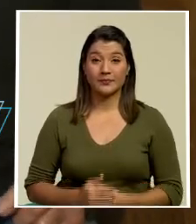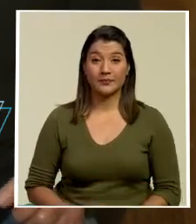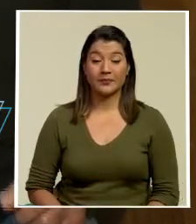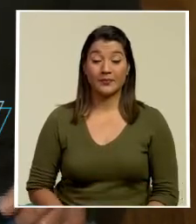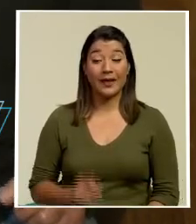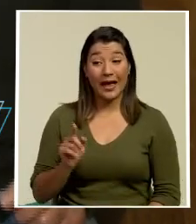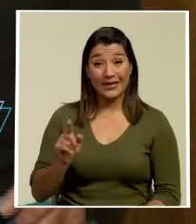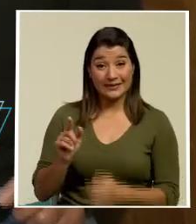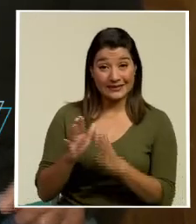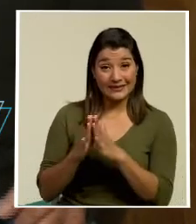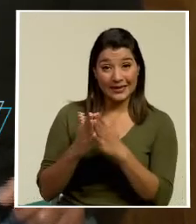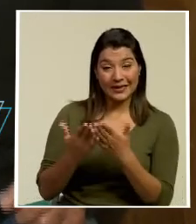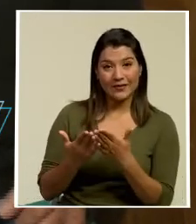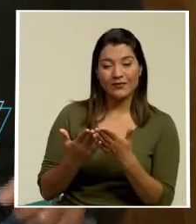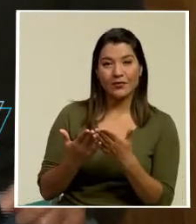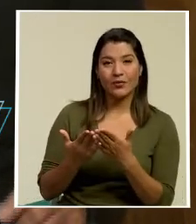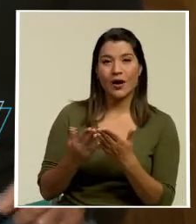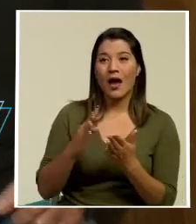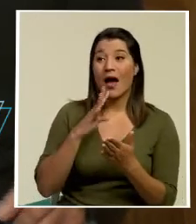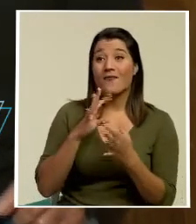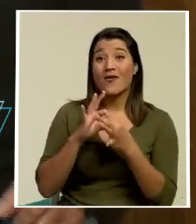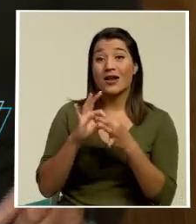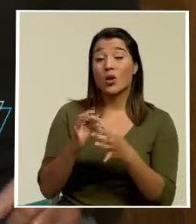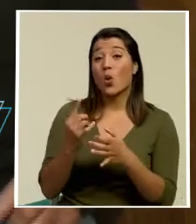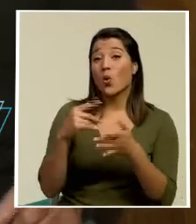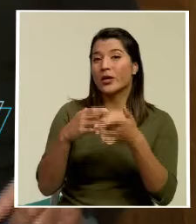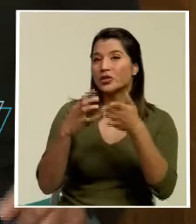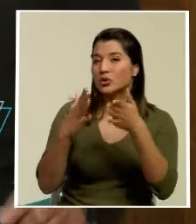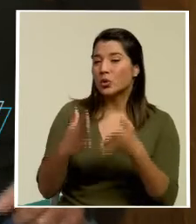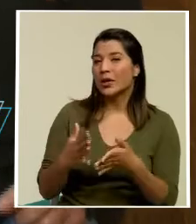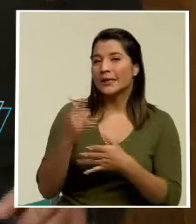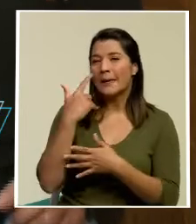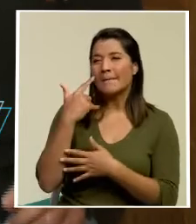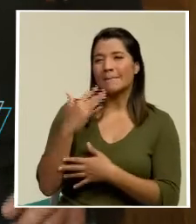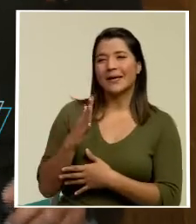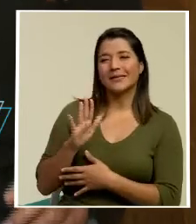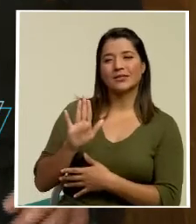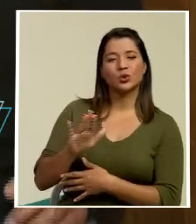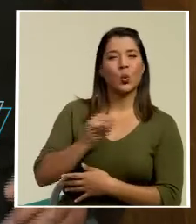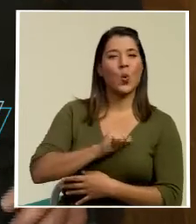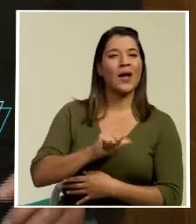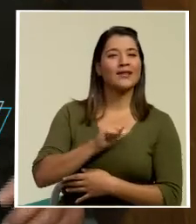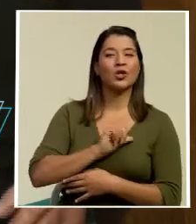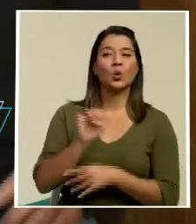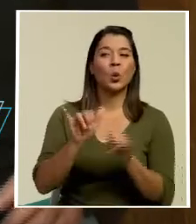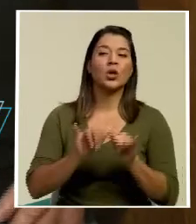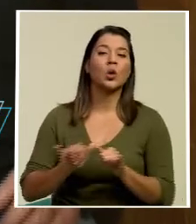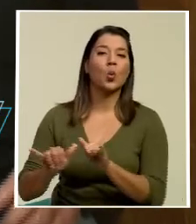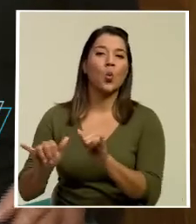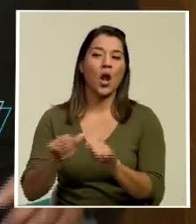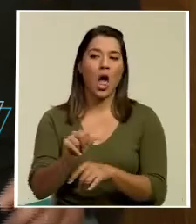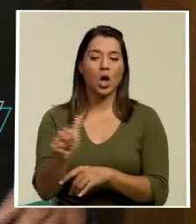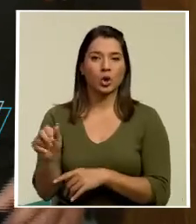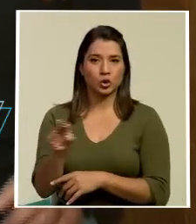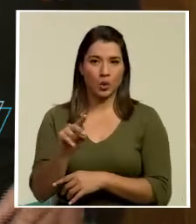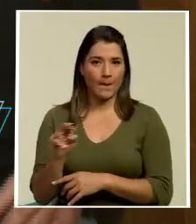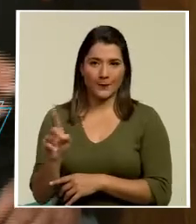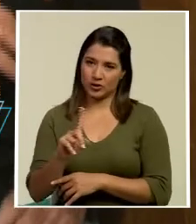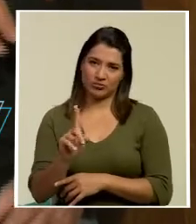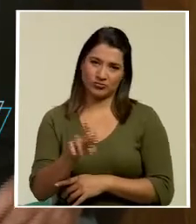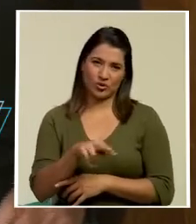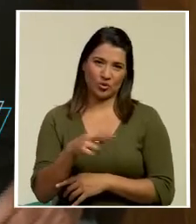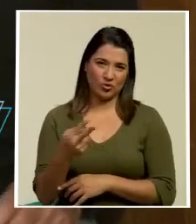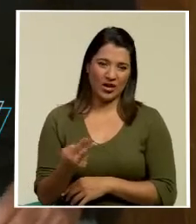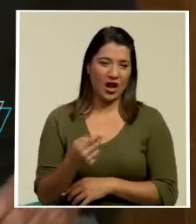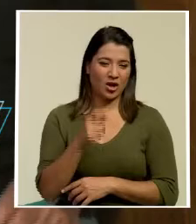no cumple la normatividad de todos los alumnos, sino que por el contrario se escapa,